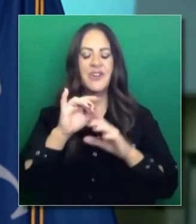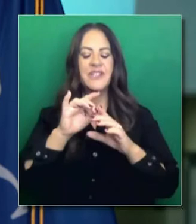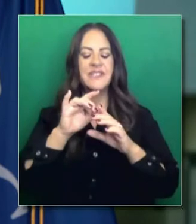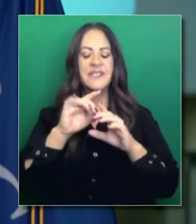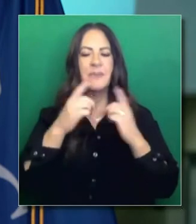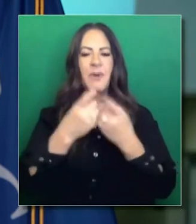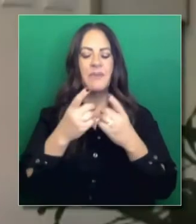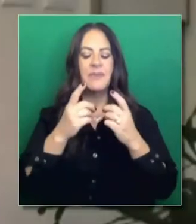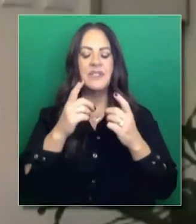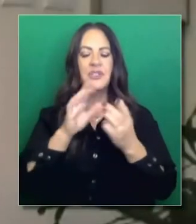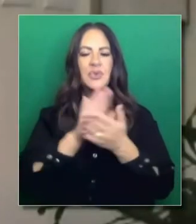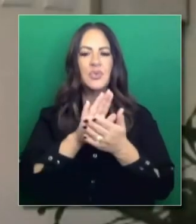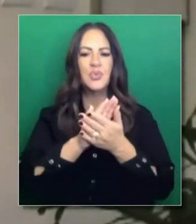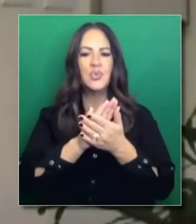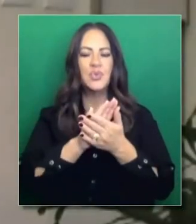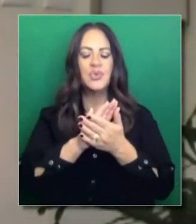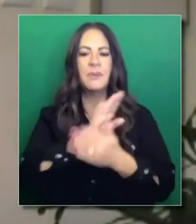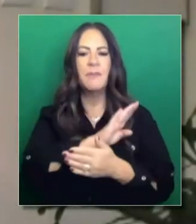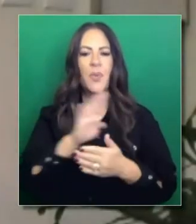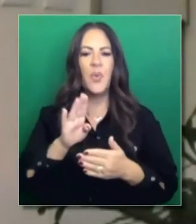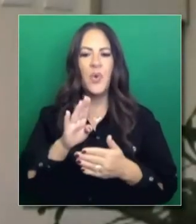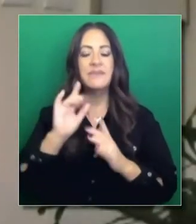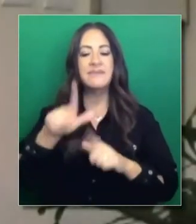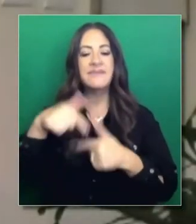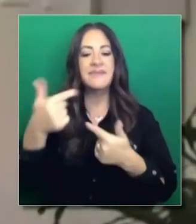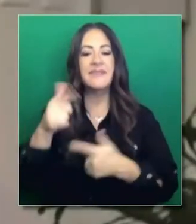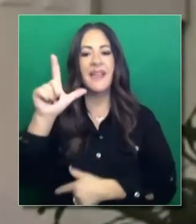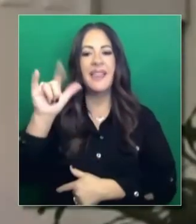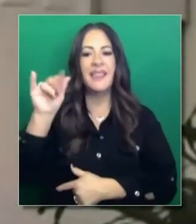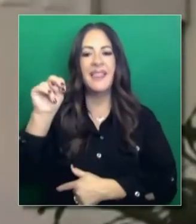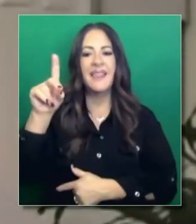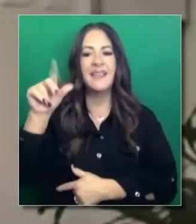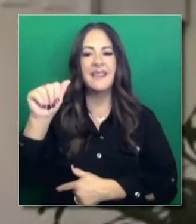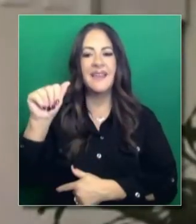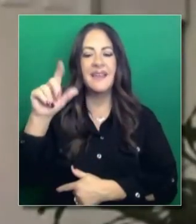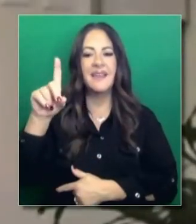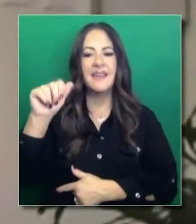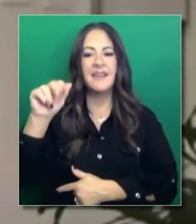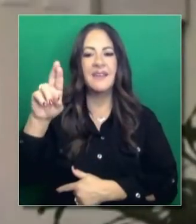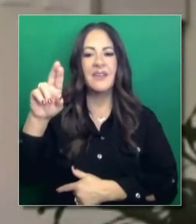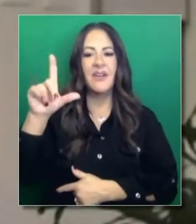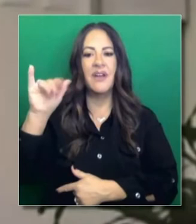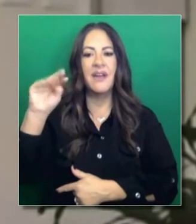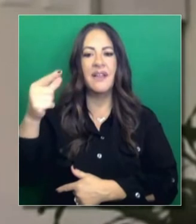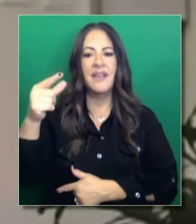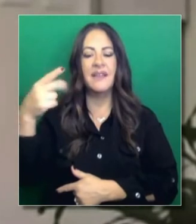California. Ahora les presento a Linda Hammett. Gracias, señor gobernador.